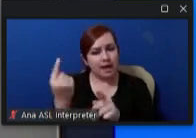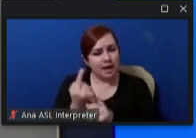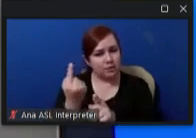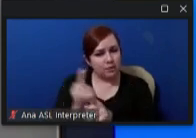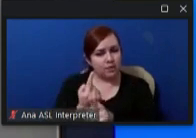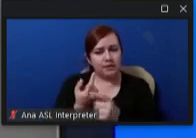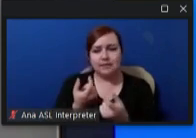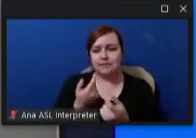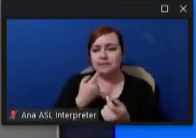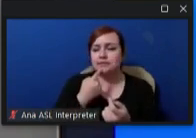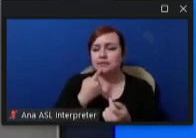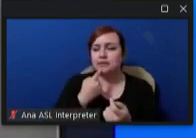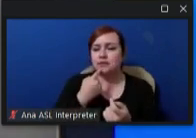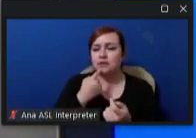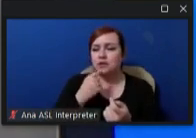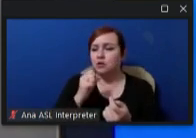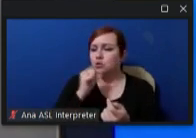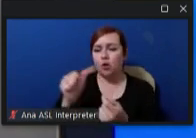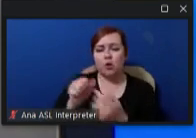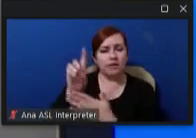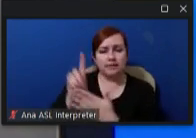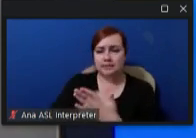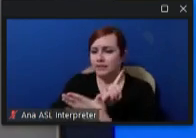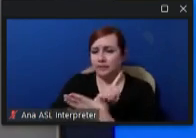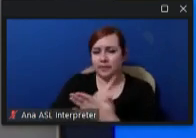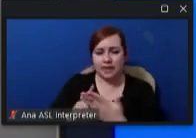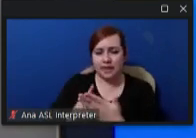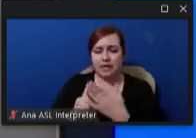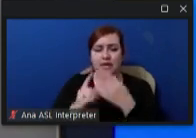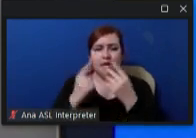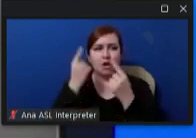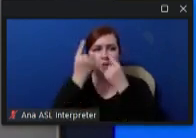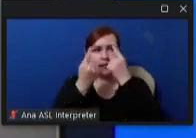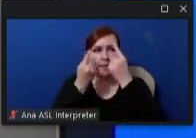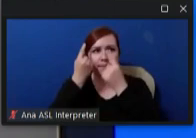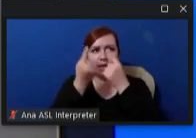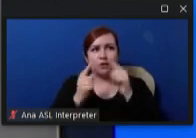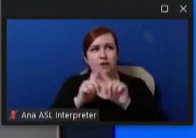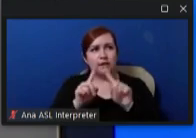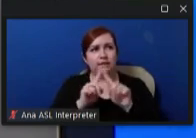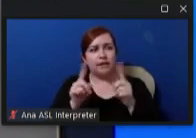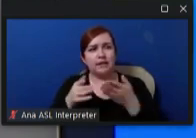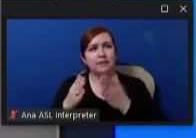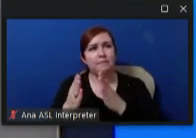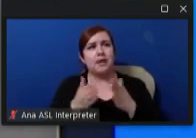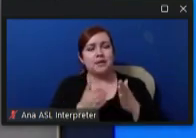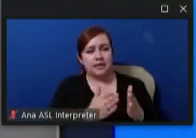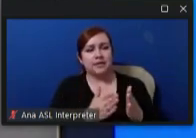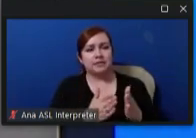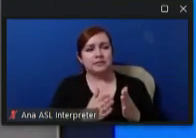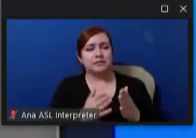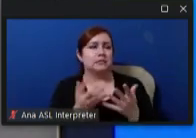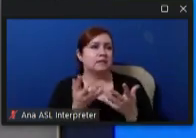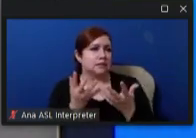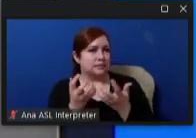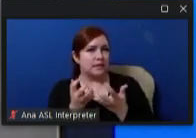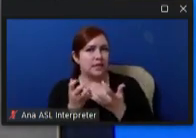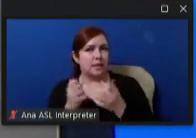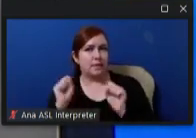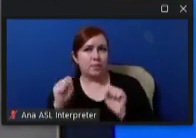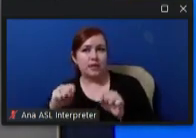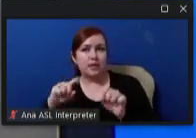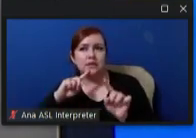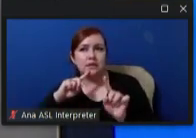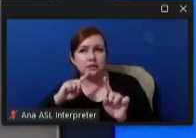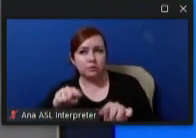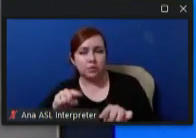en forma no discriminatoria y contemplando estos enfoques diferenciados. Yo me gustaría que pudieran responder en relación a esta